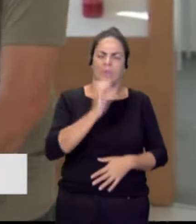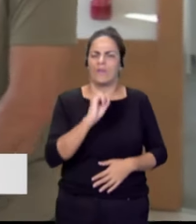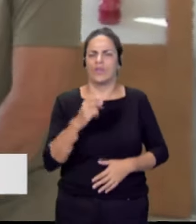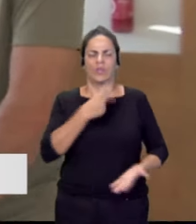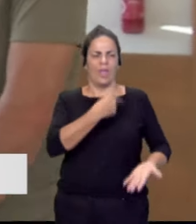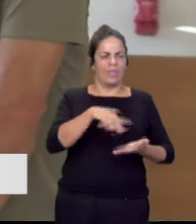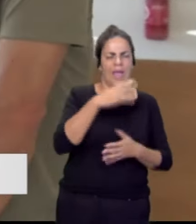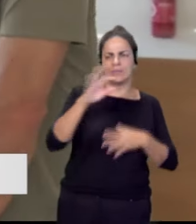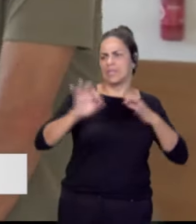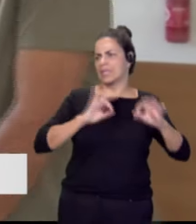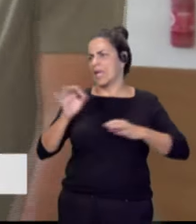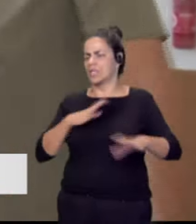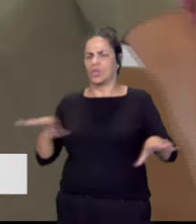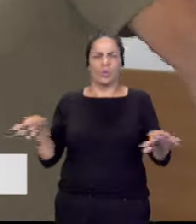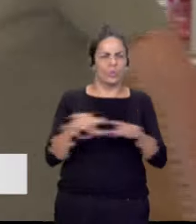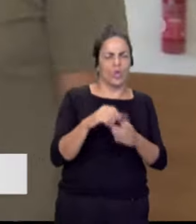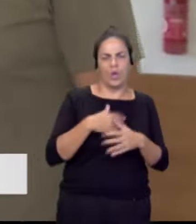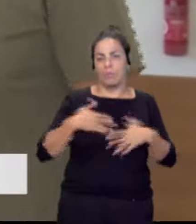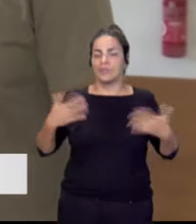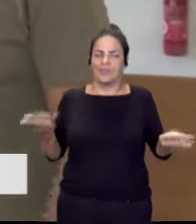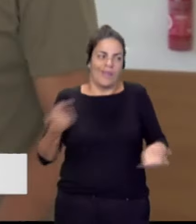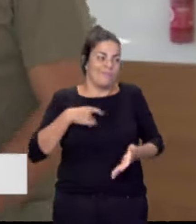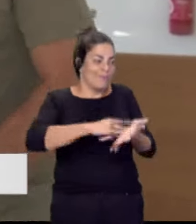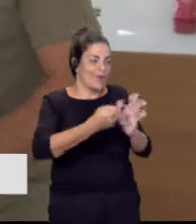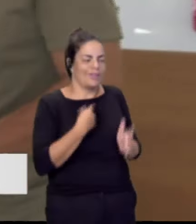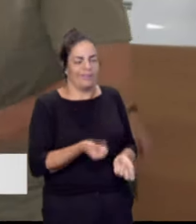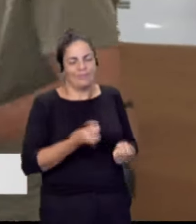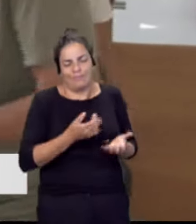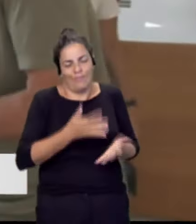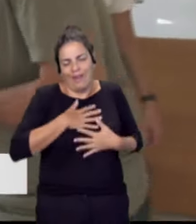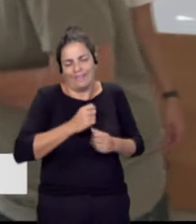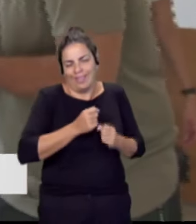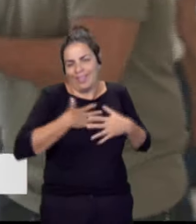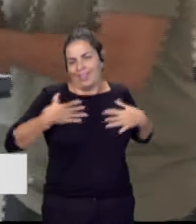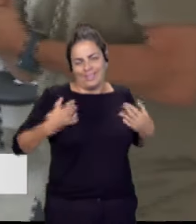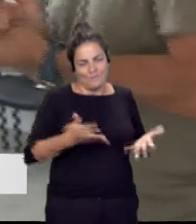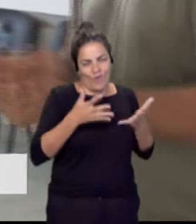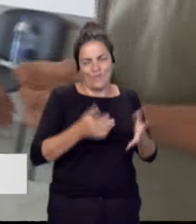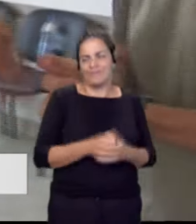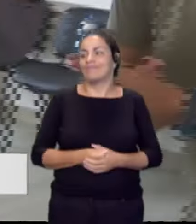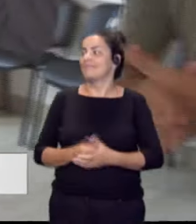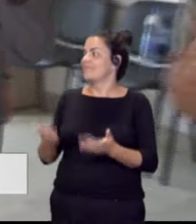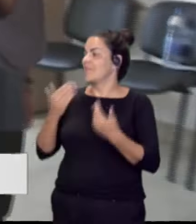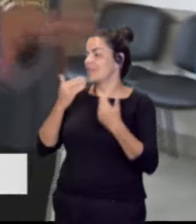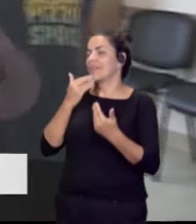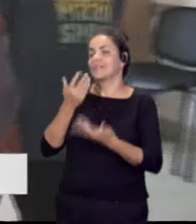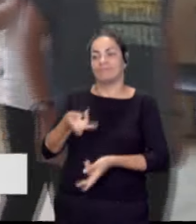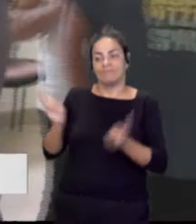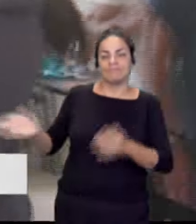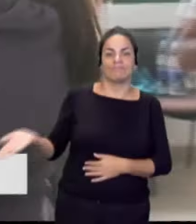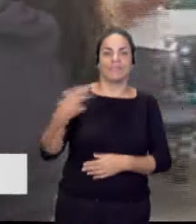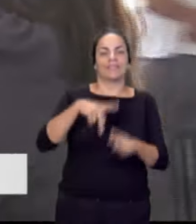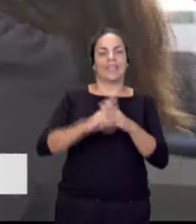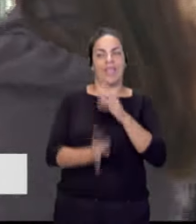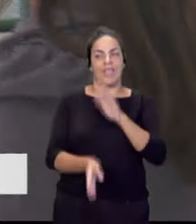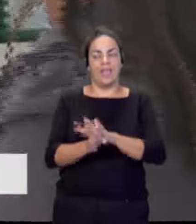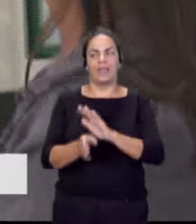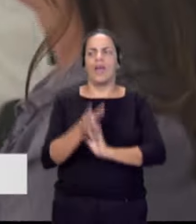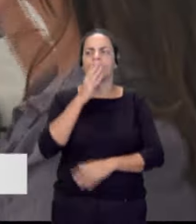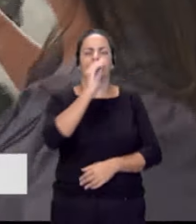emoción. Y yo estoy emocionado con este proyecto, la verdad. Pues muchísimas gracias, te dejamos que sigas con el taller y vamos a